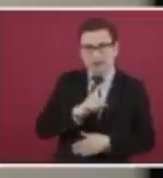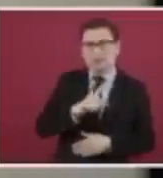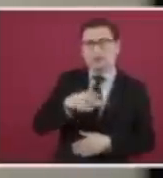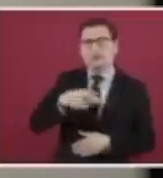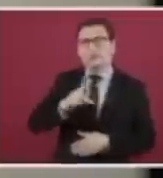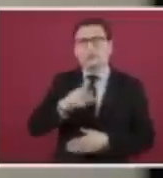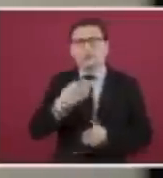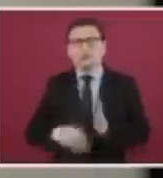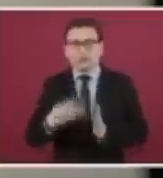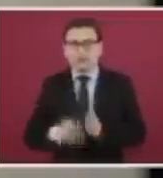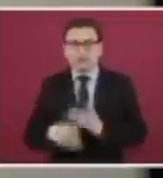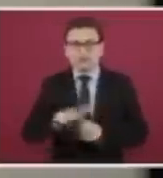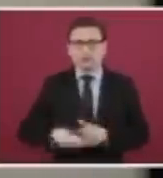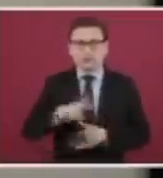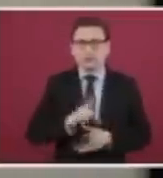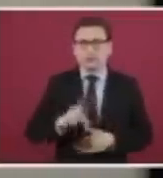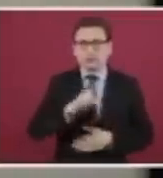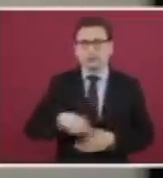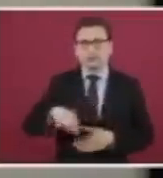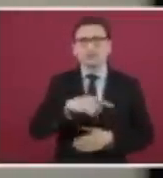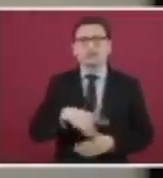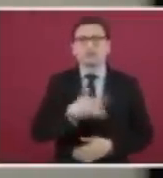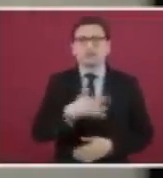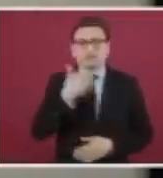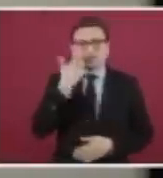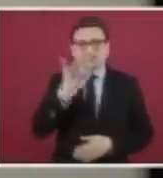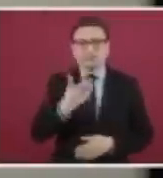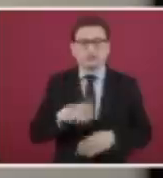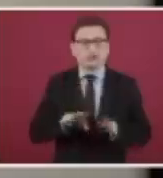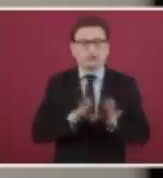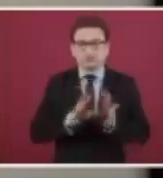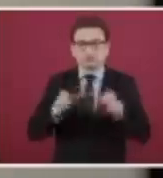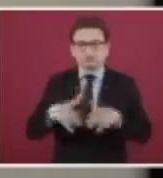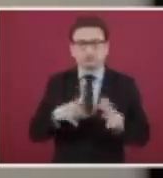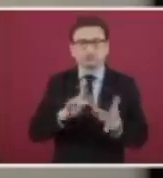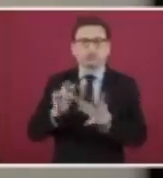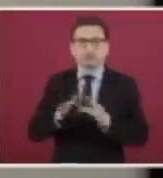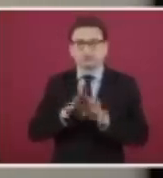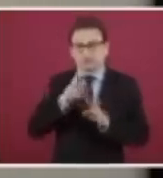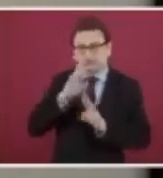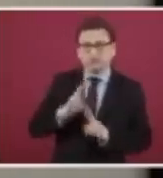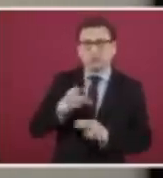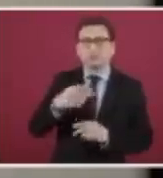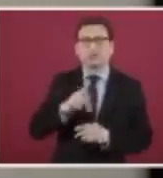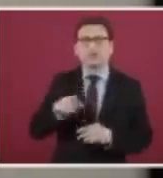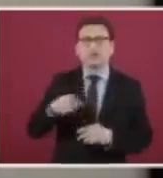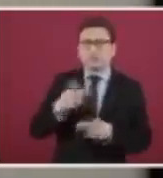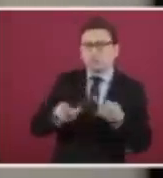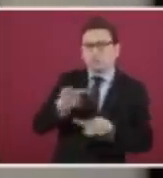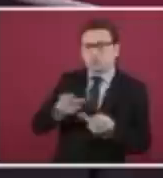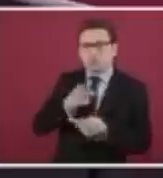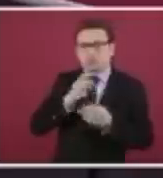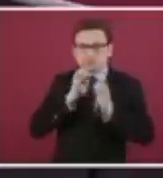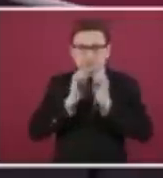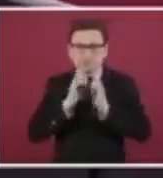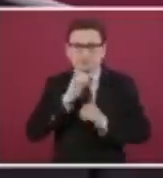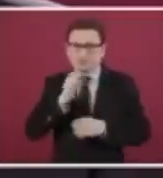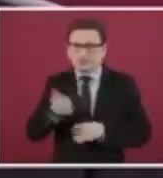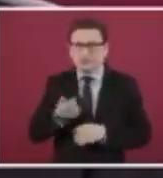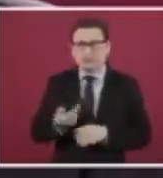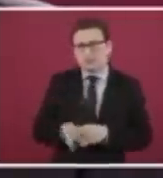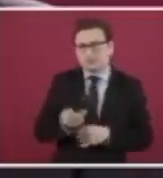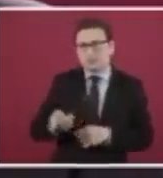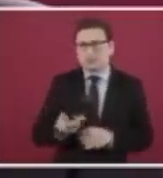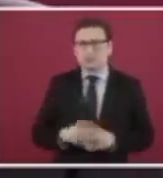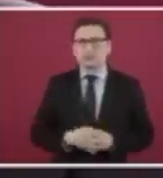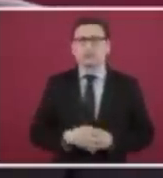se respete sus sistemas comunitarios. Entonces, la pregunta es, ¿por qué no se les consultó la SEDATU en este